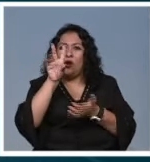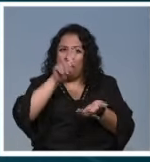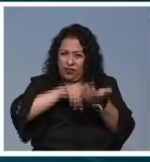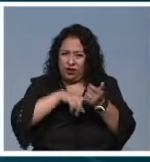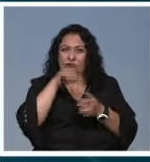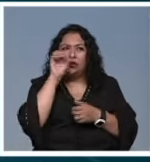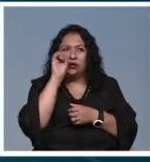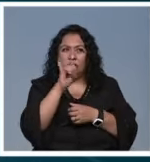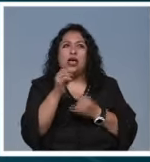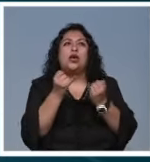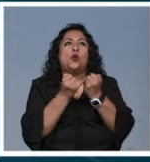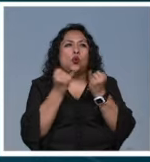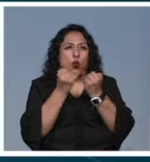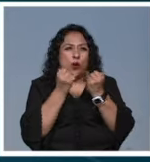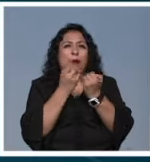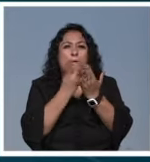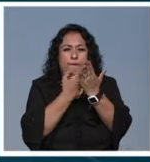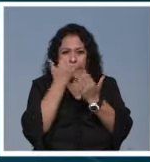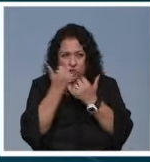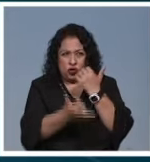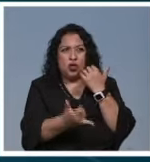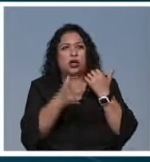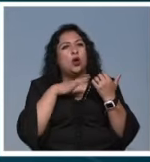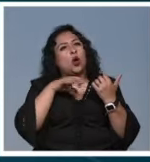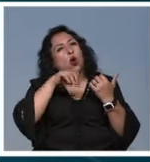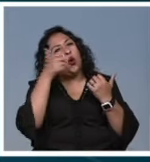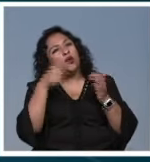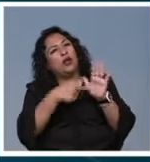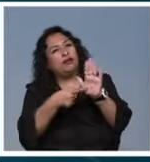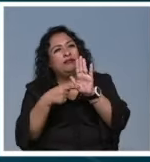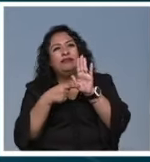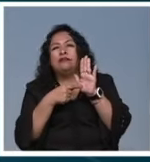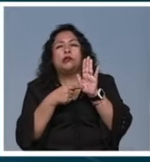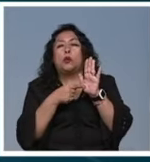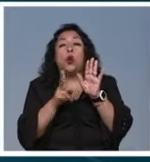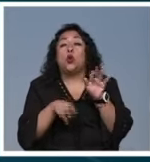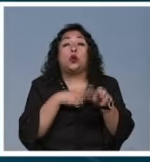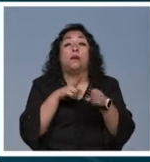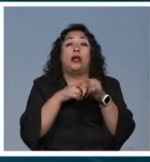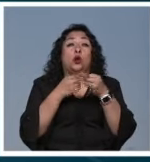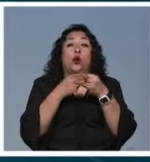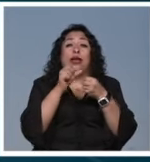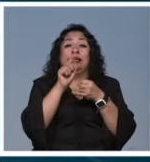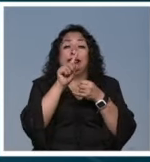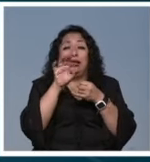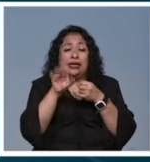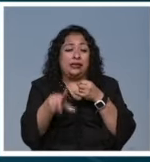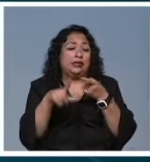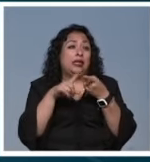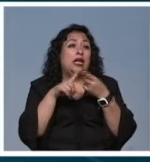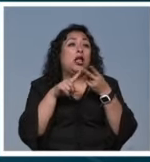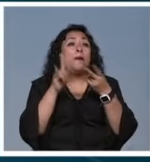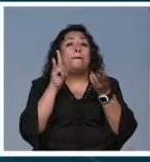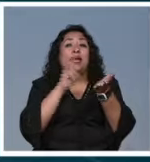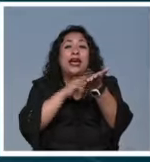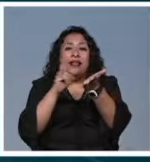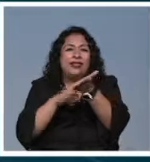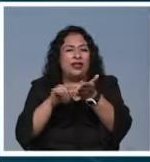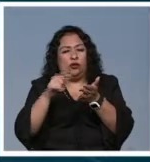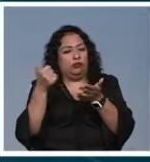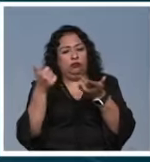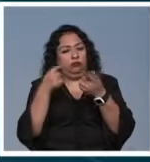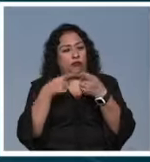parte del proyecto, ¿no? O tienen otras salidas que no son tan convencionales como el stencil o como las pegatinas, otra